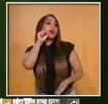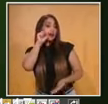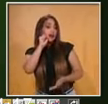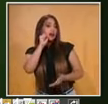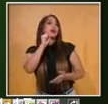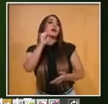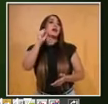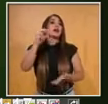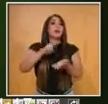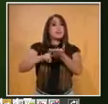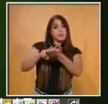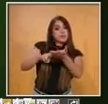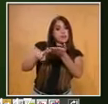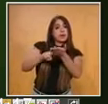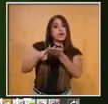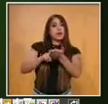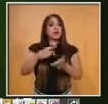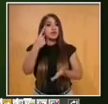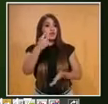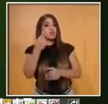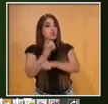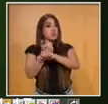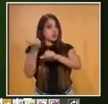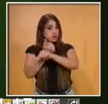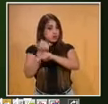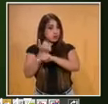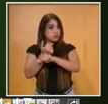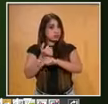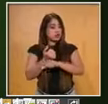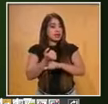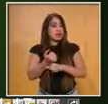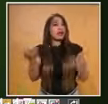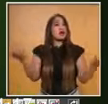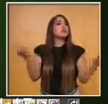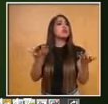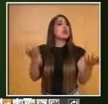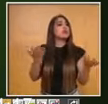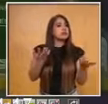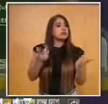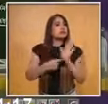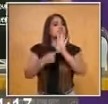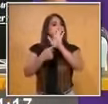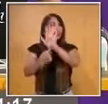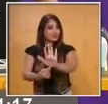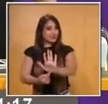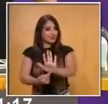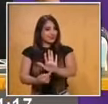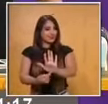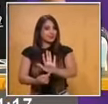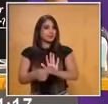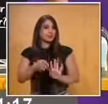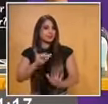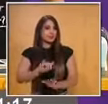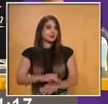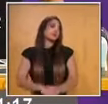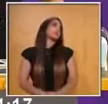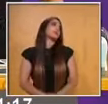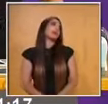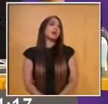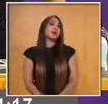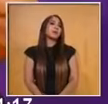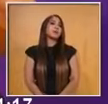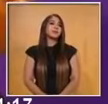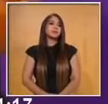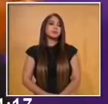verde y una en amarillo. ¿Qué es lo que vamos a hacer? Ahora te lo mostramos, aquí nos van a ayudar a enfocar un poquito.